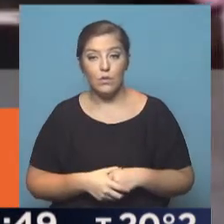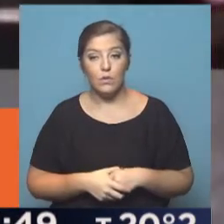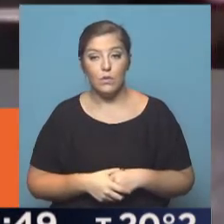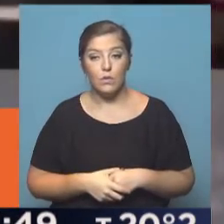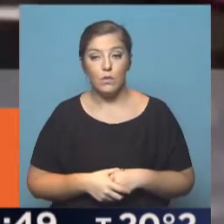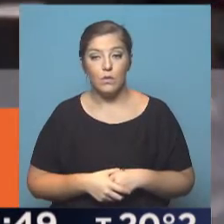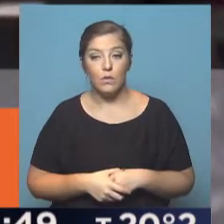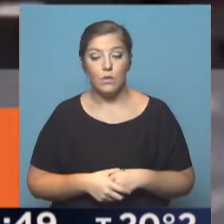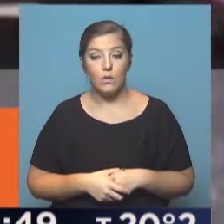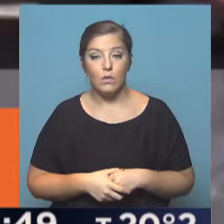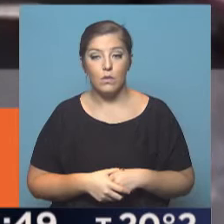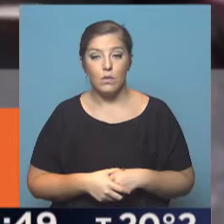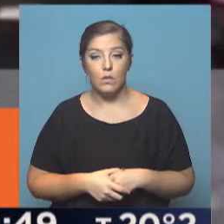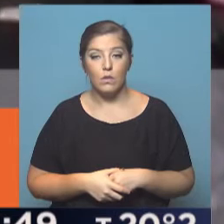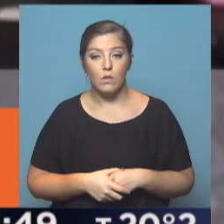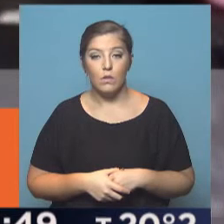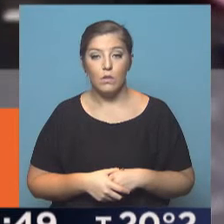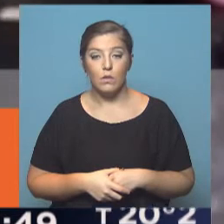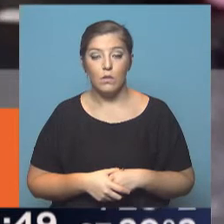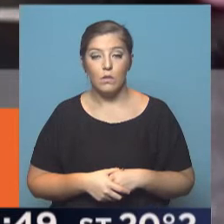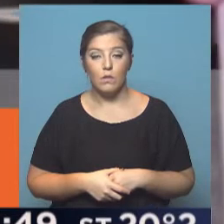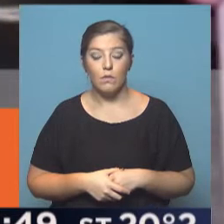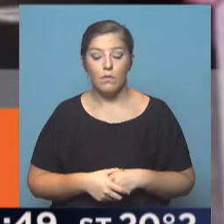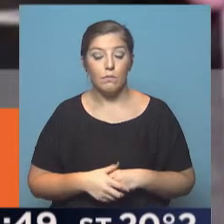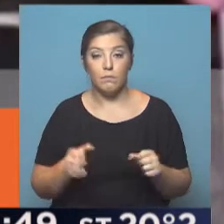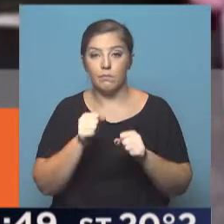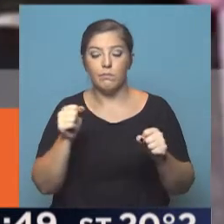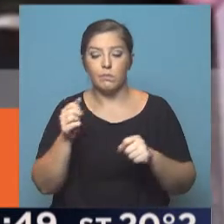y bueno, fue muy chocante.